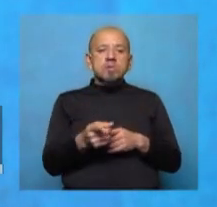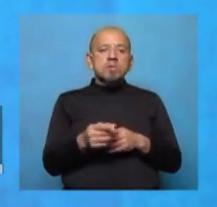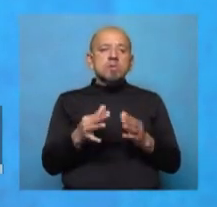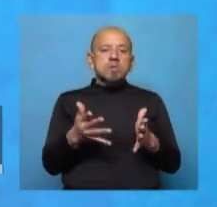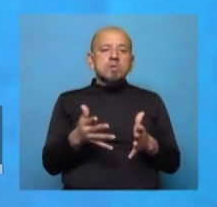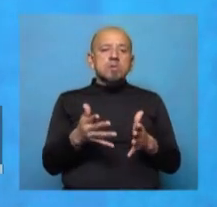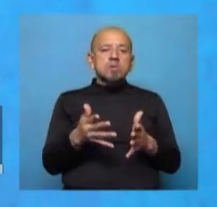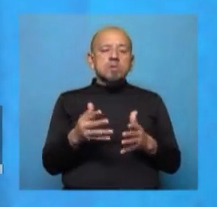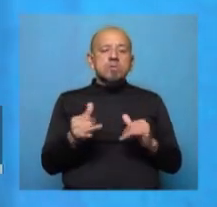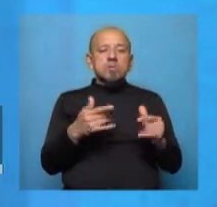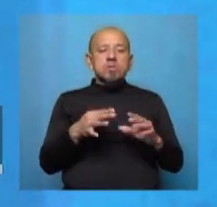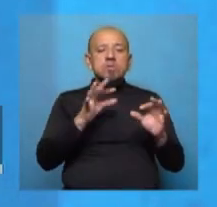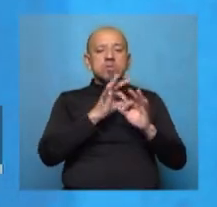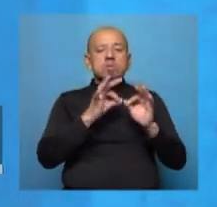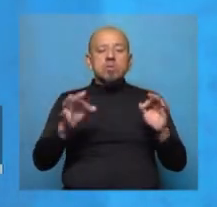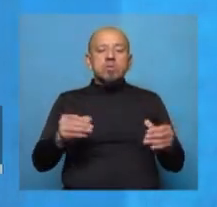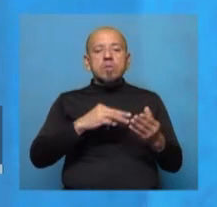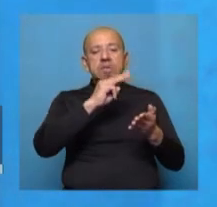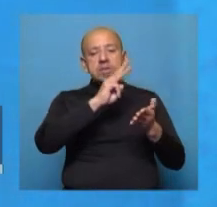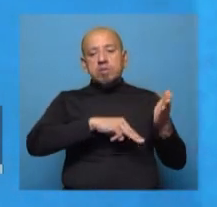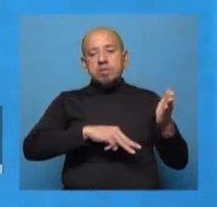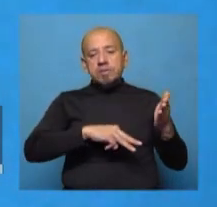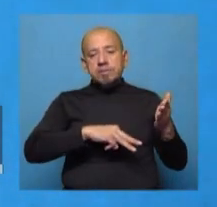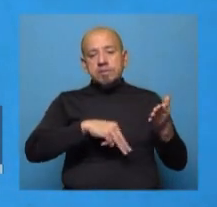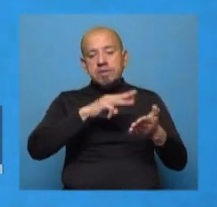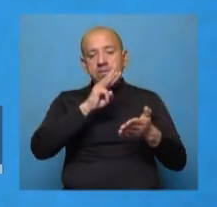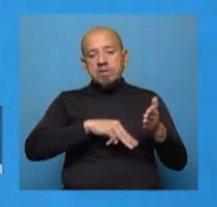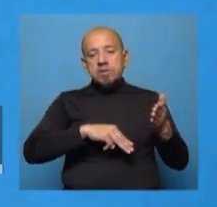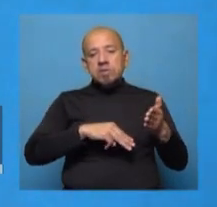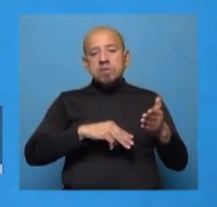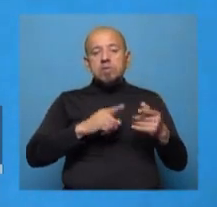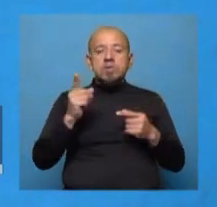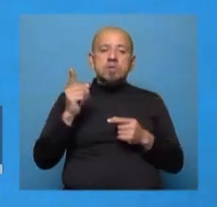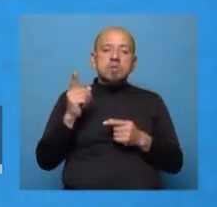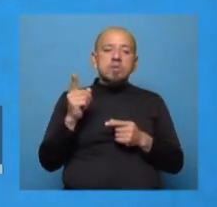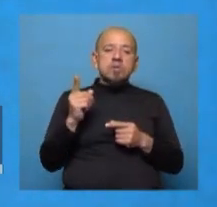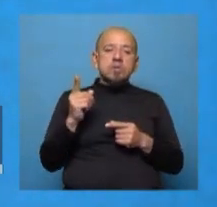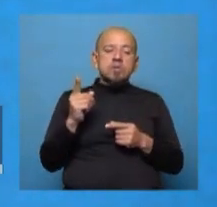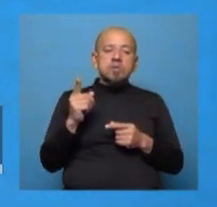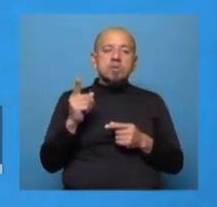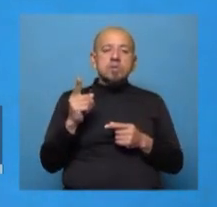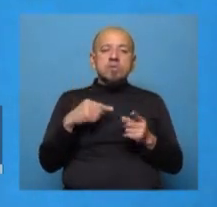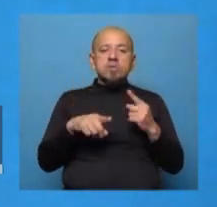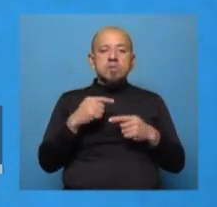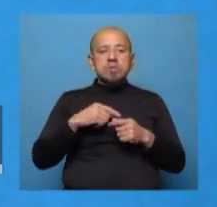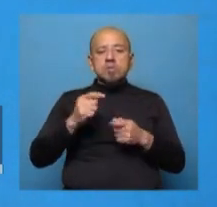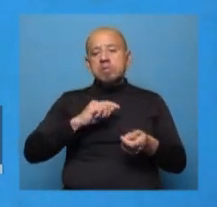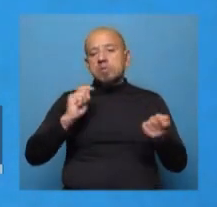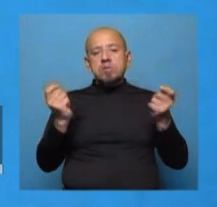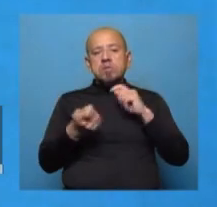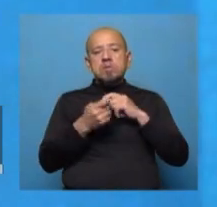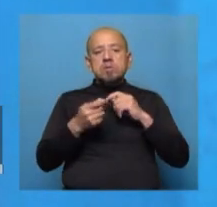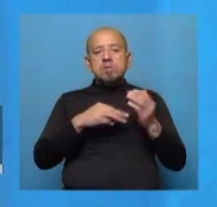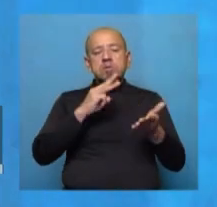que son los Juegos Olímpicos de Barcelona los Juegos Olímpicos de Barcelona transformaron